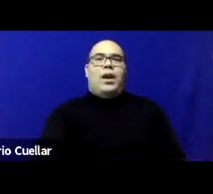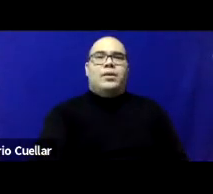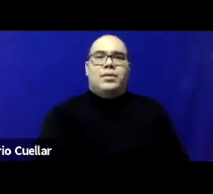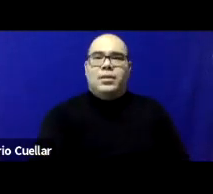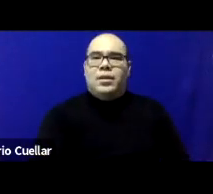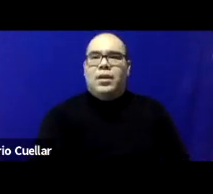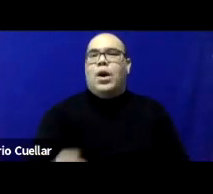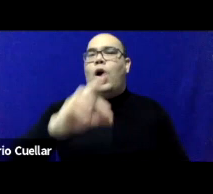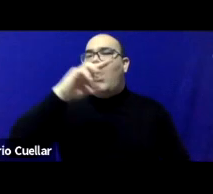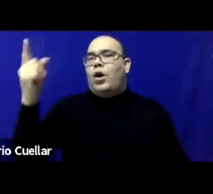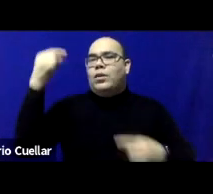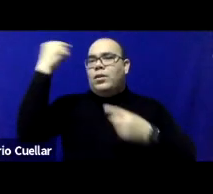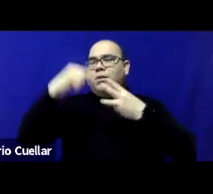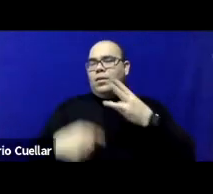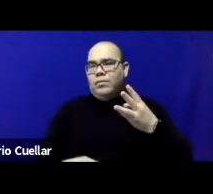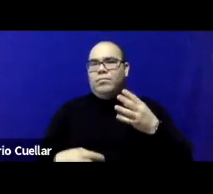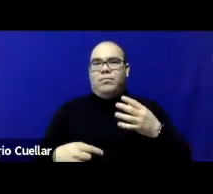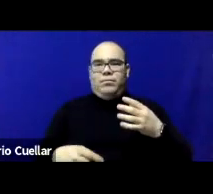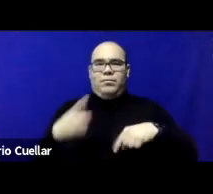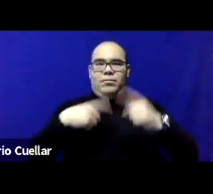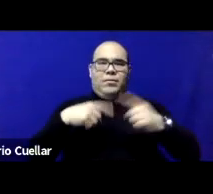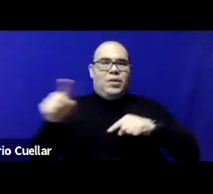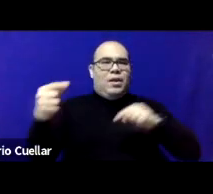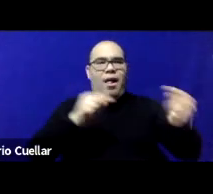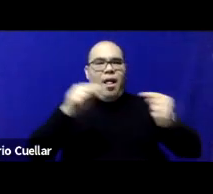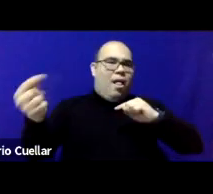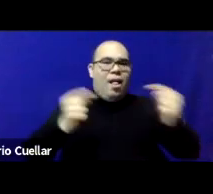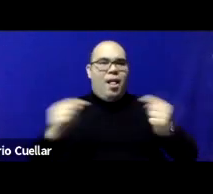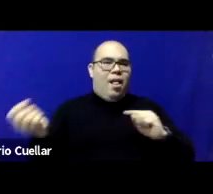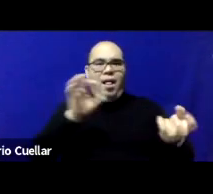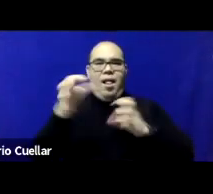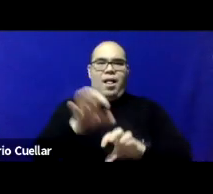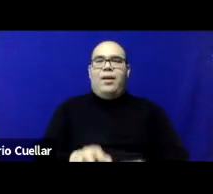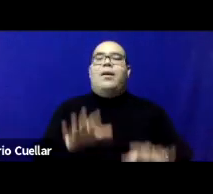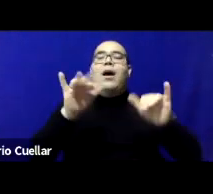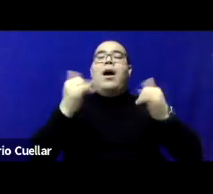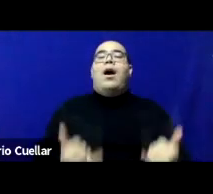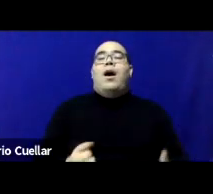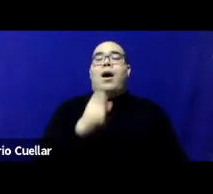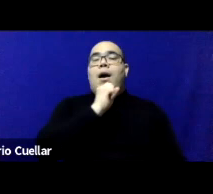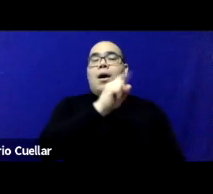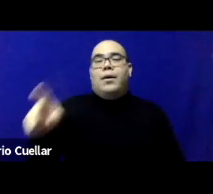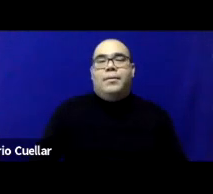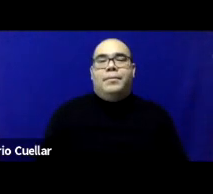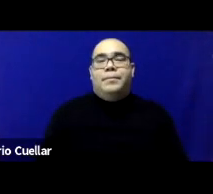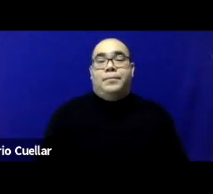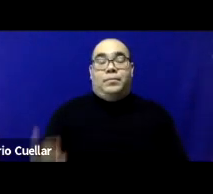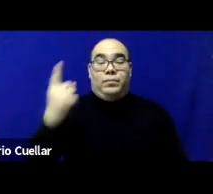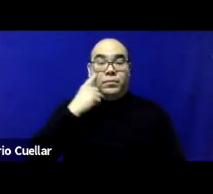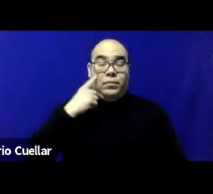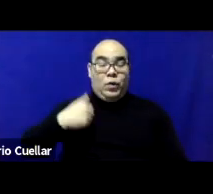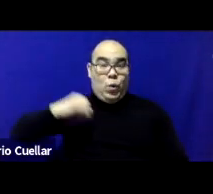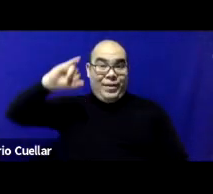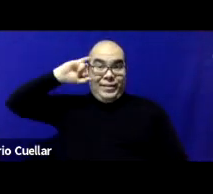que alternativas, ¿no? También es cierto, están como dialogando sobre el tema. Una pregunta, desde la parte educativa, ¿el rol del